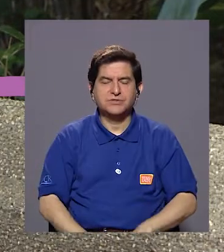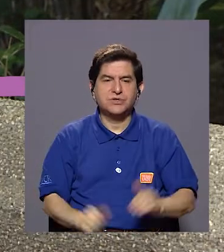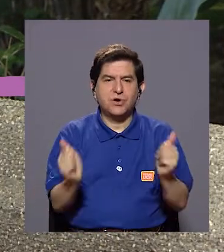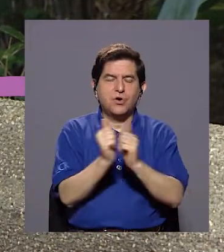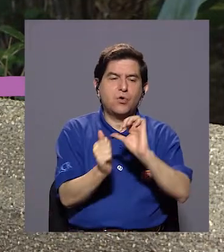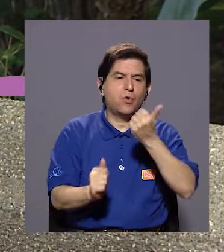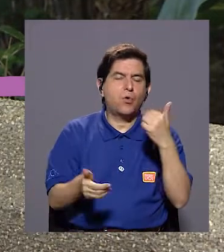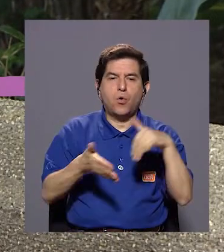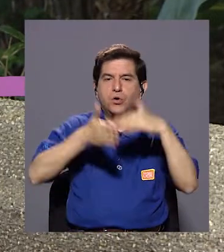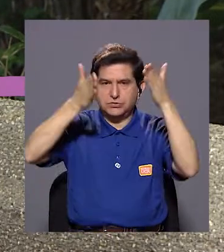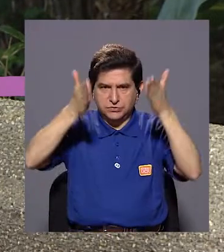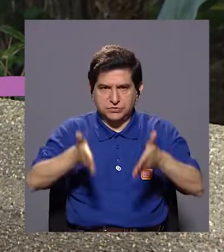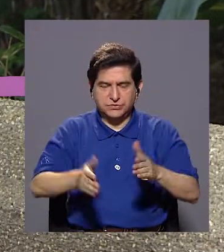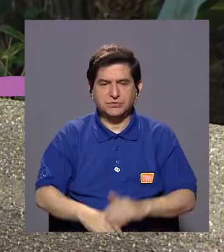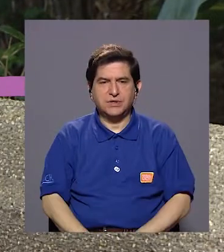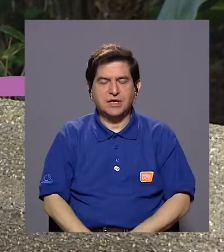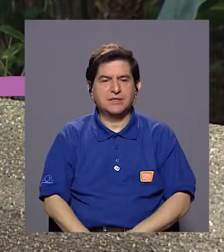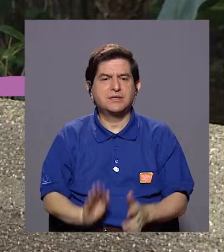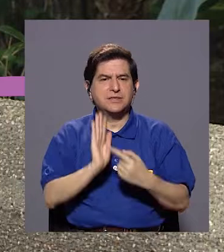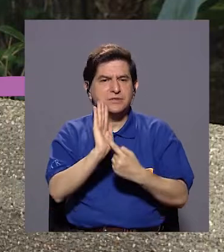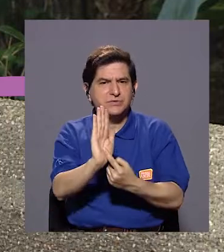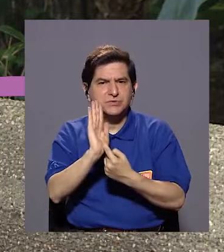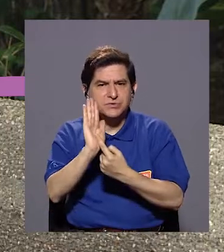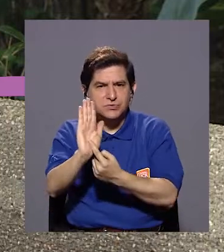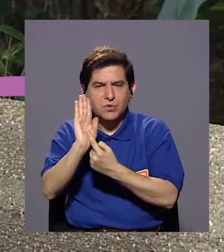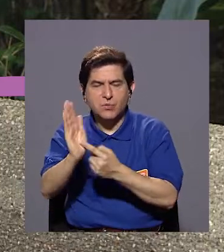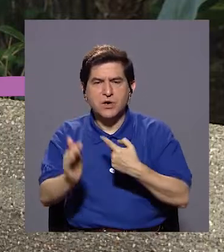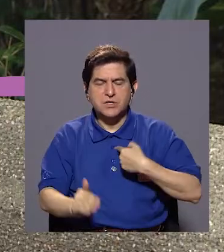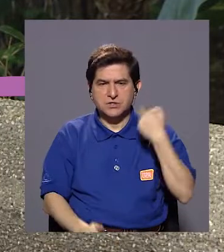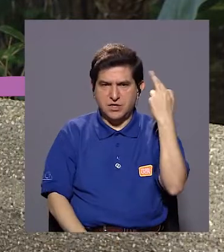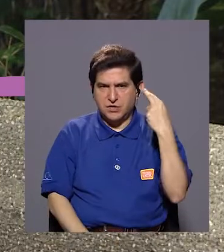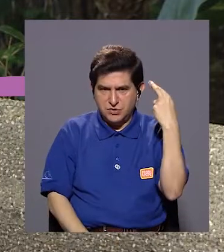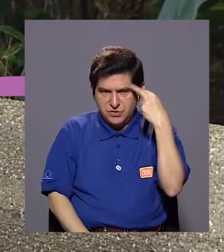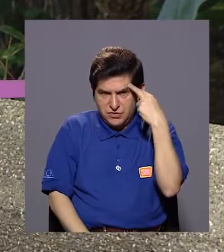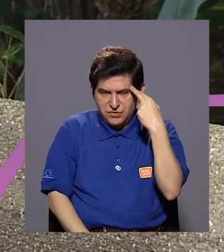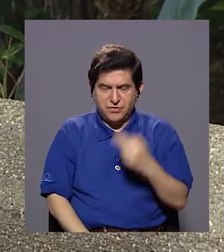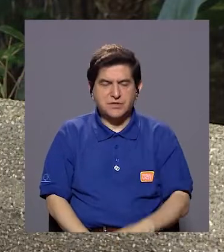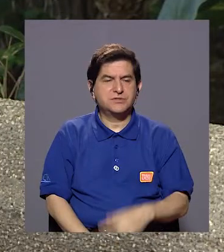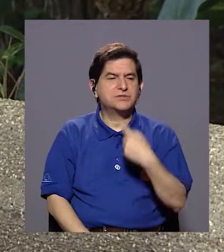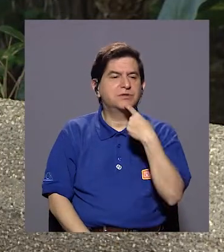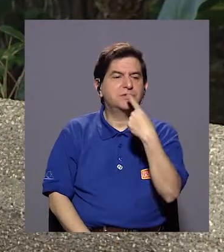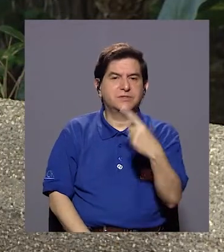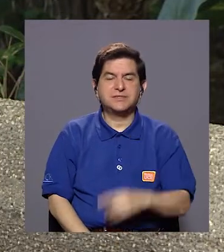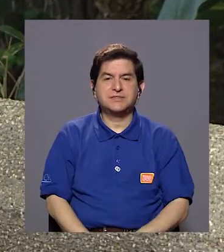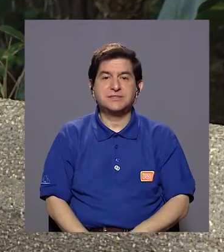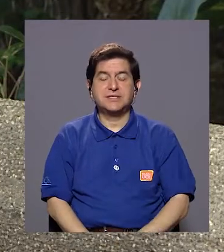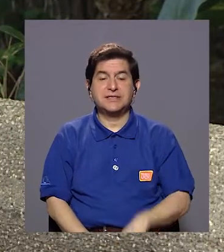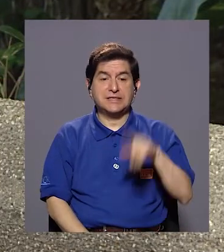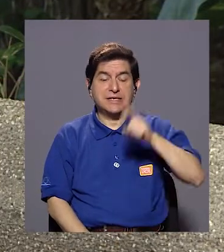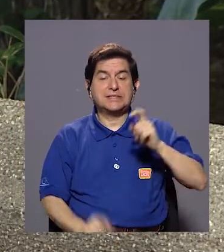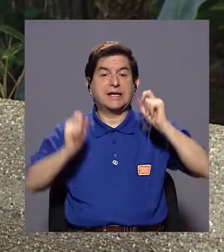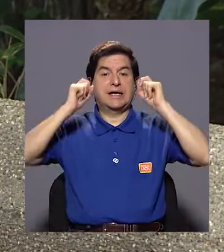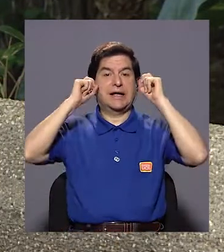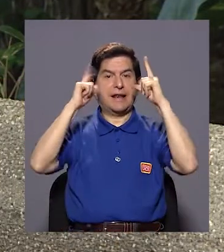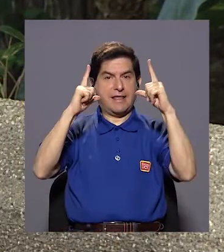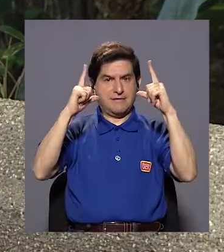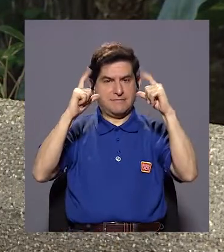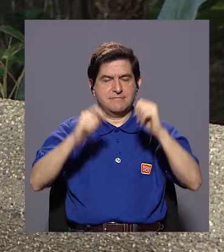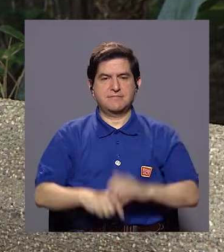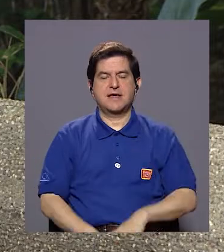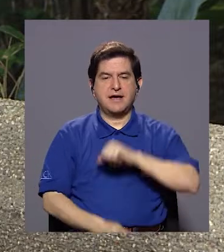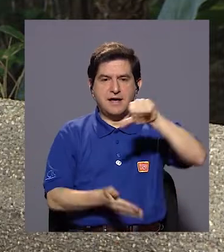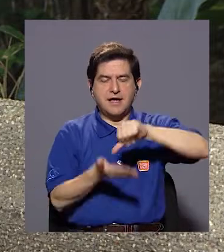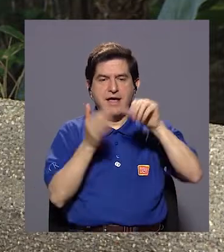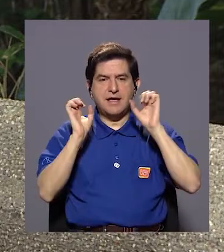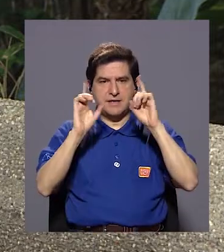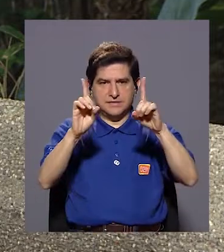otros estudiantes, ¿verdad? Son como manifestaciones que yo por eso, o sea, lo que planteamos nosotros es tenemos que estar muy alertas, ¿verdad? Uh-huh. En el